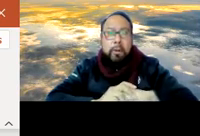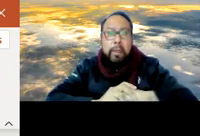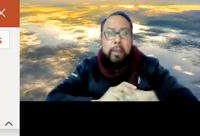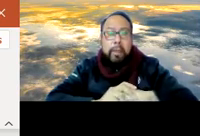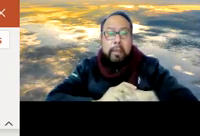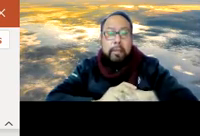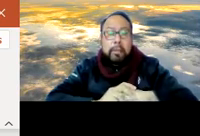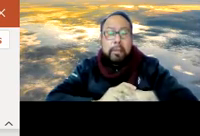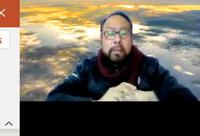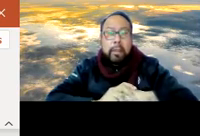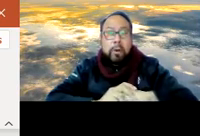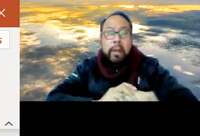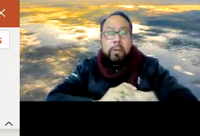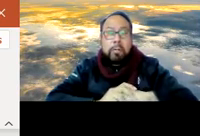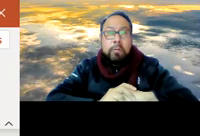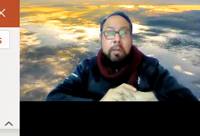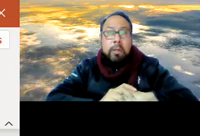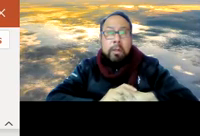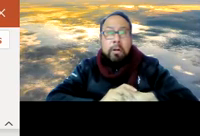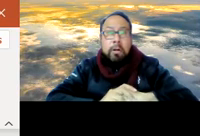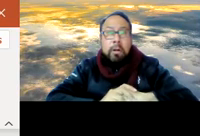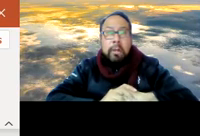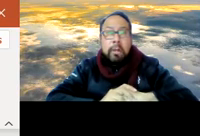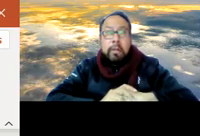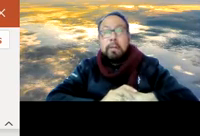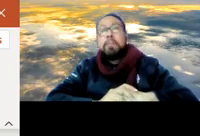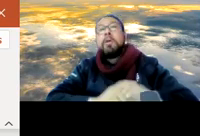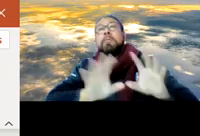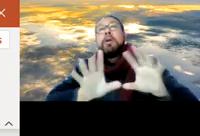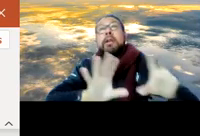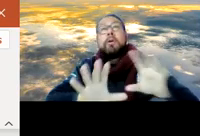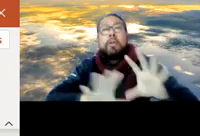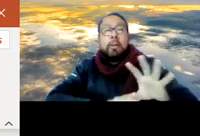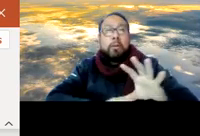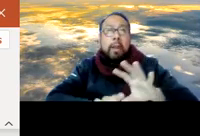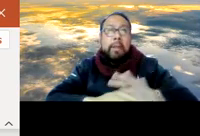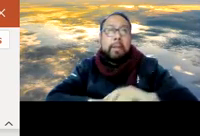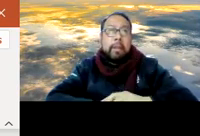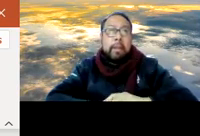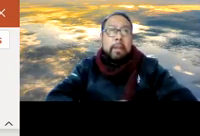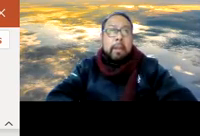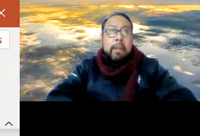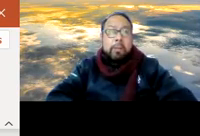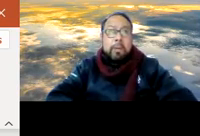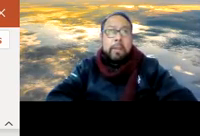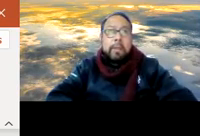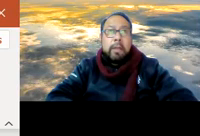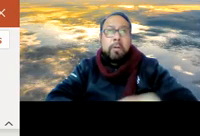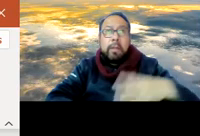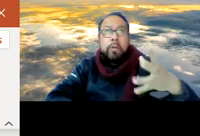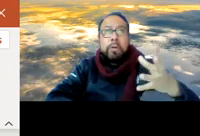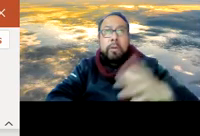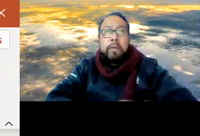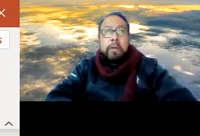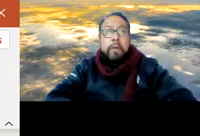este tipo de congresos. Luego pueden encontrar no solamente en las universidades,